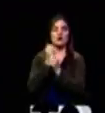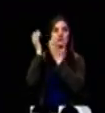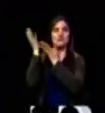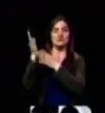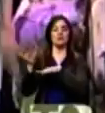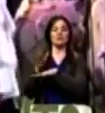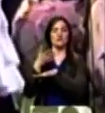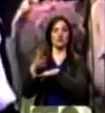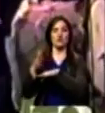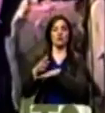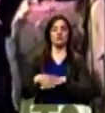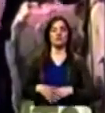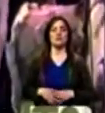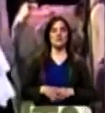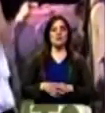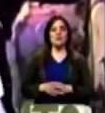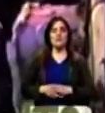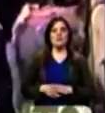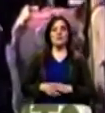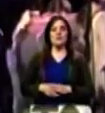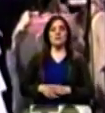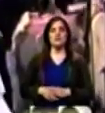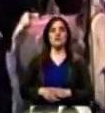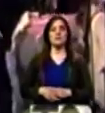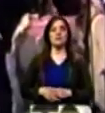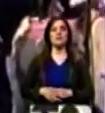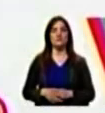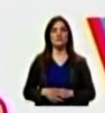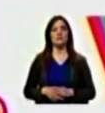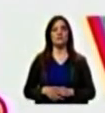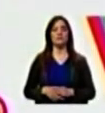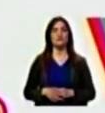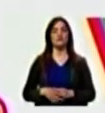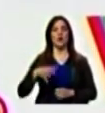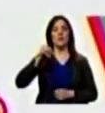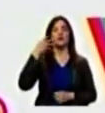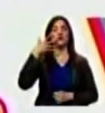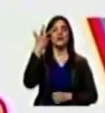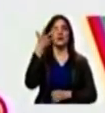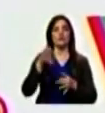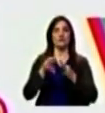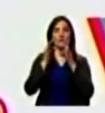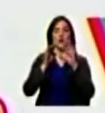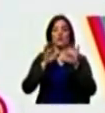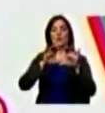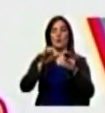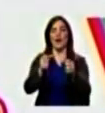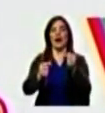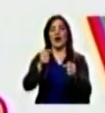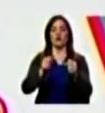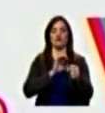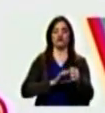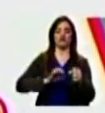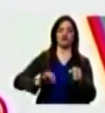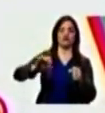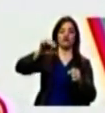A ver, a ver, a mover la colita. El martes 13 de febrero, exposición de carros alegóricos.